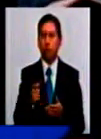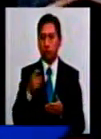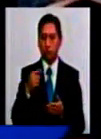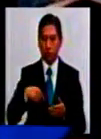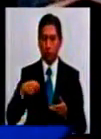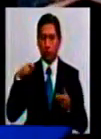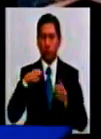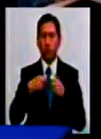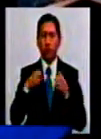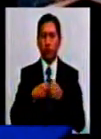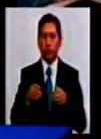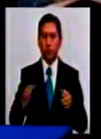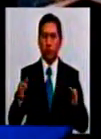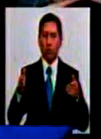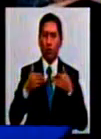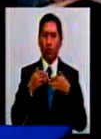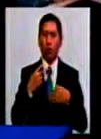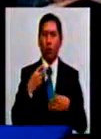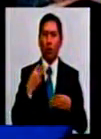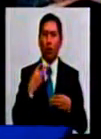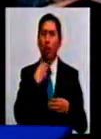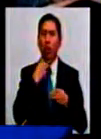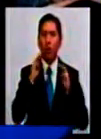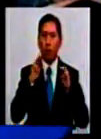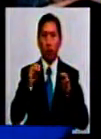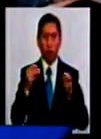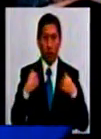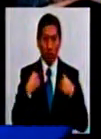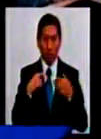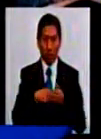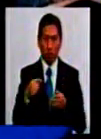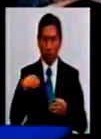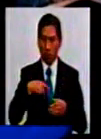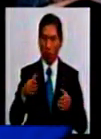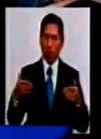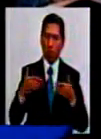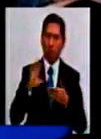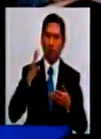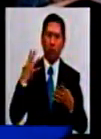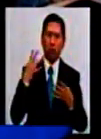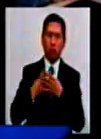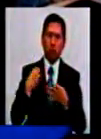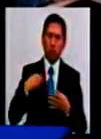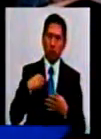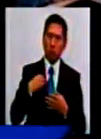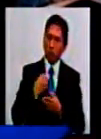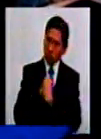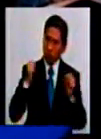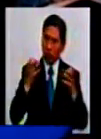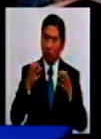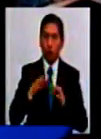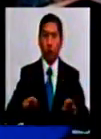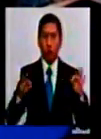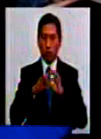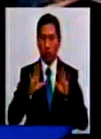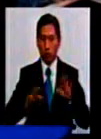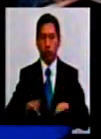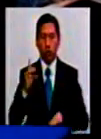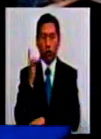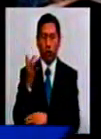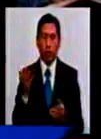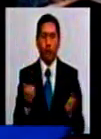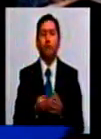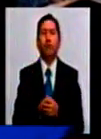nuestra situación de mediterraneidad, salir del encierro en que se nos ha impuesto, es fundamental para Bolivia.